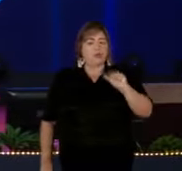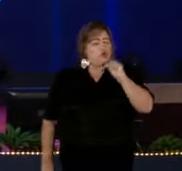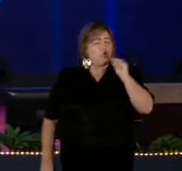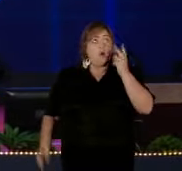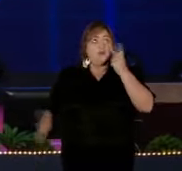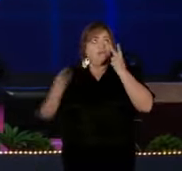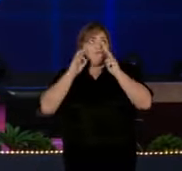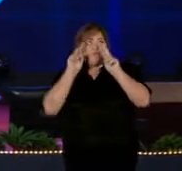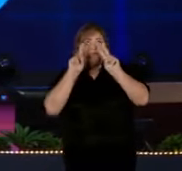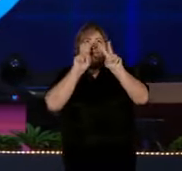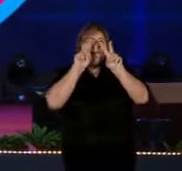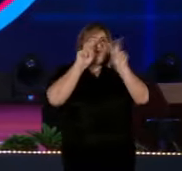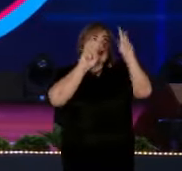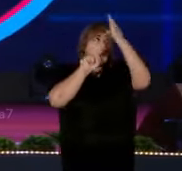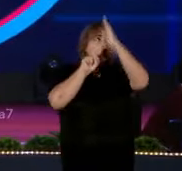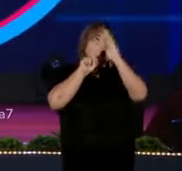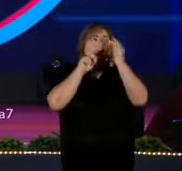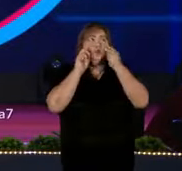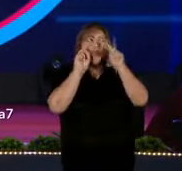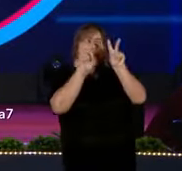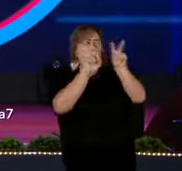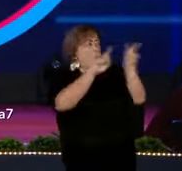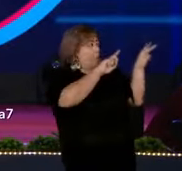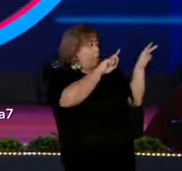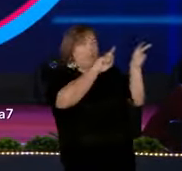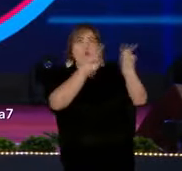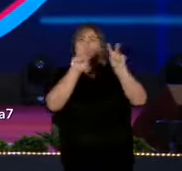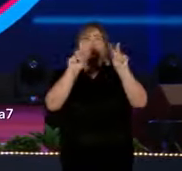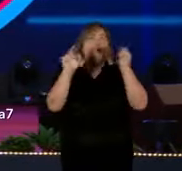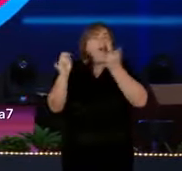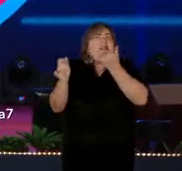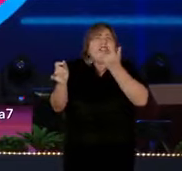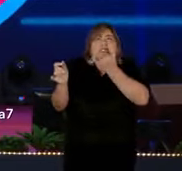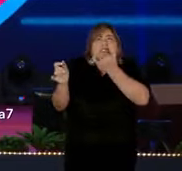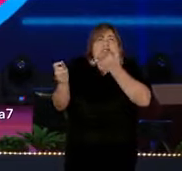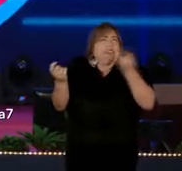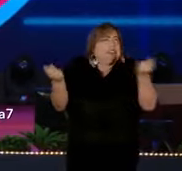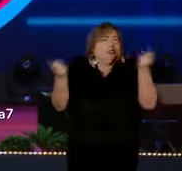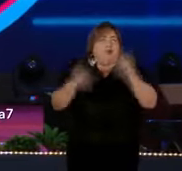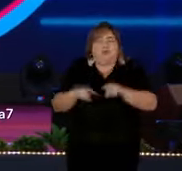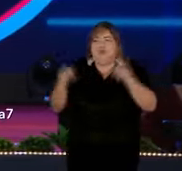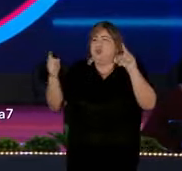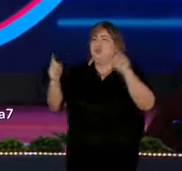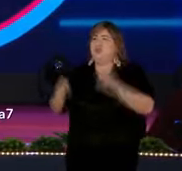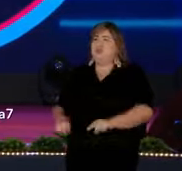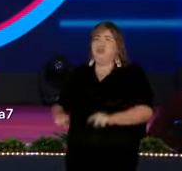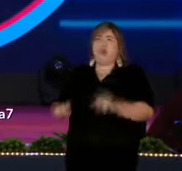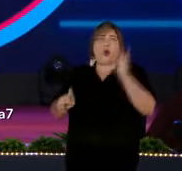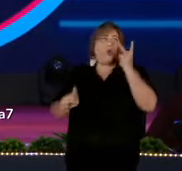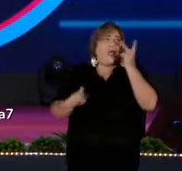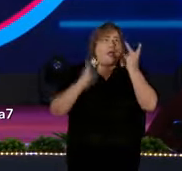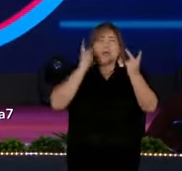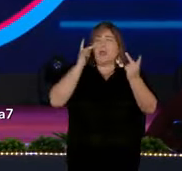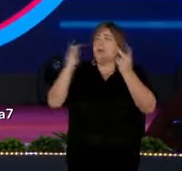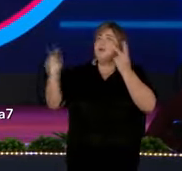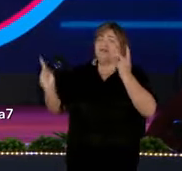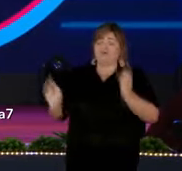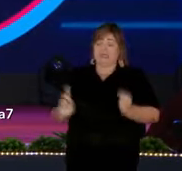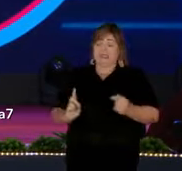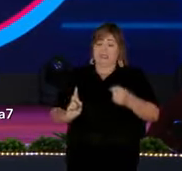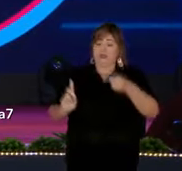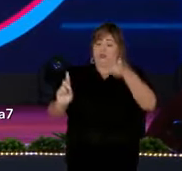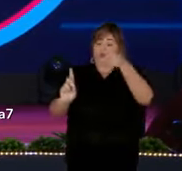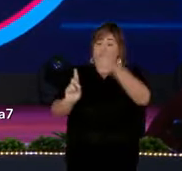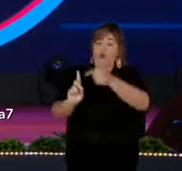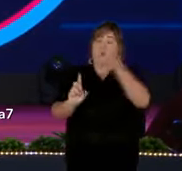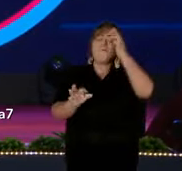del Señor, no importa lo que esté pasando, no importa el panorama, sé fiel en tus diezmos